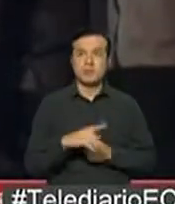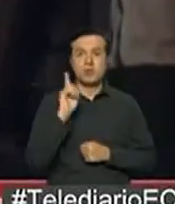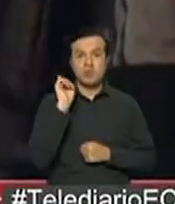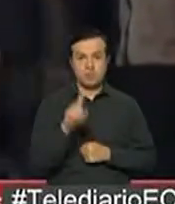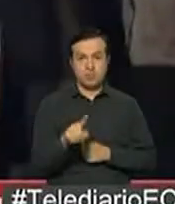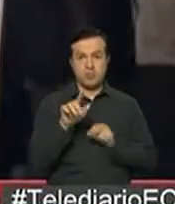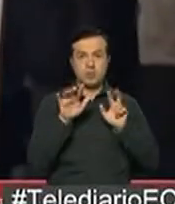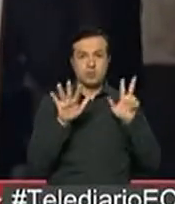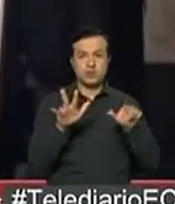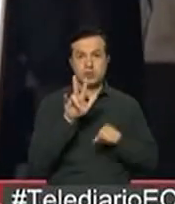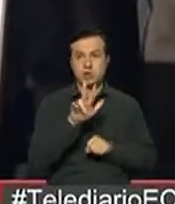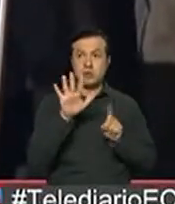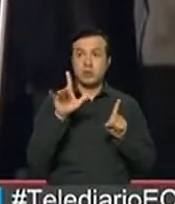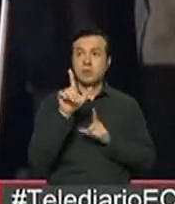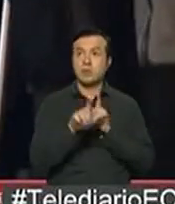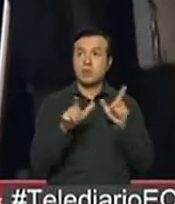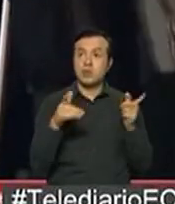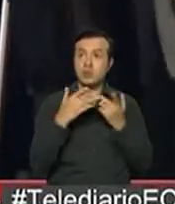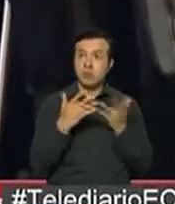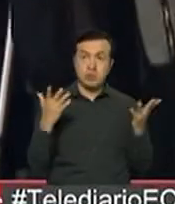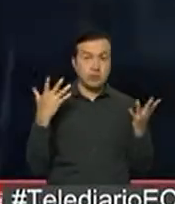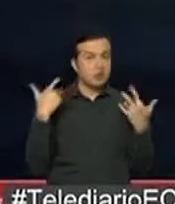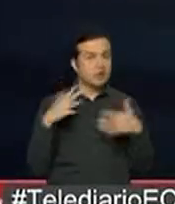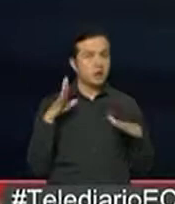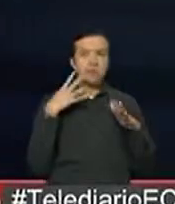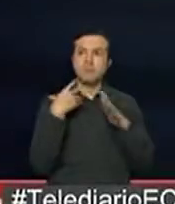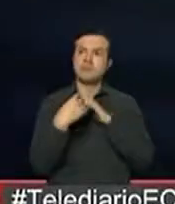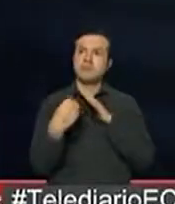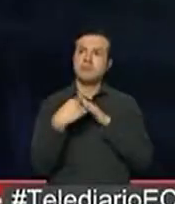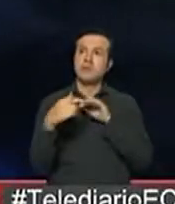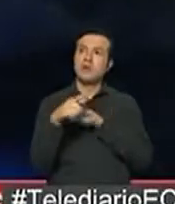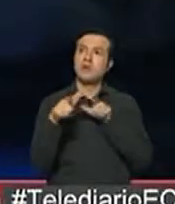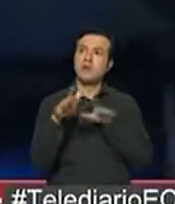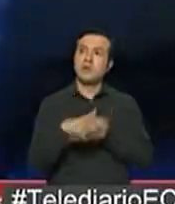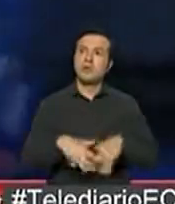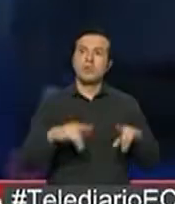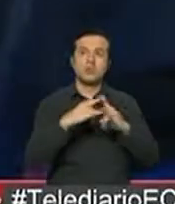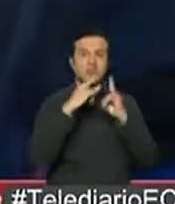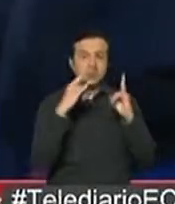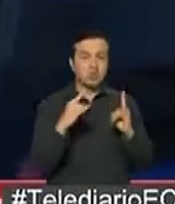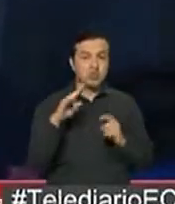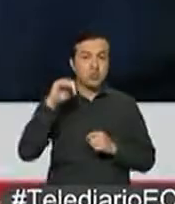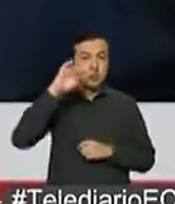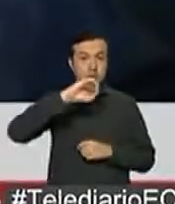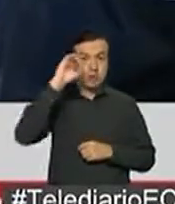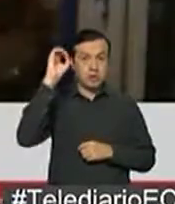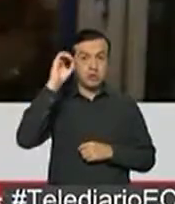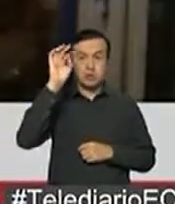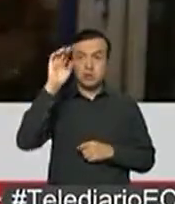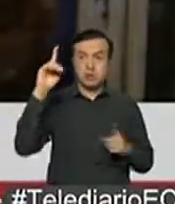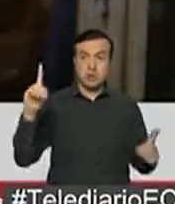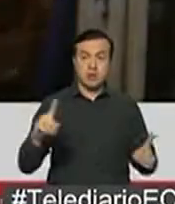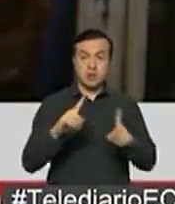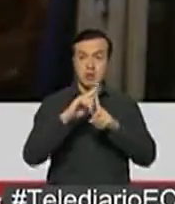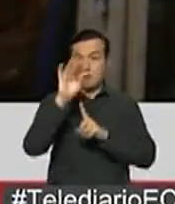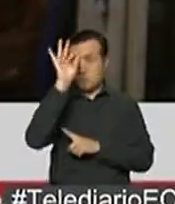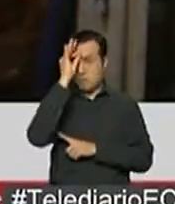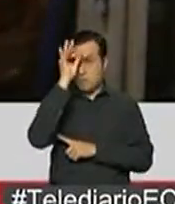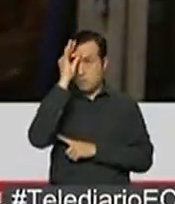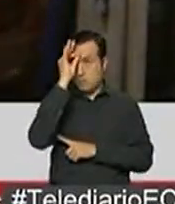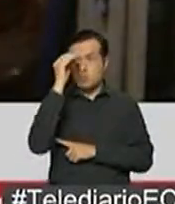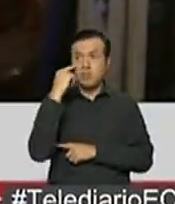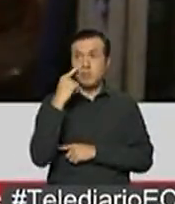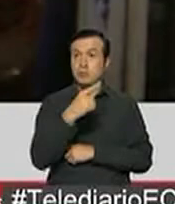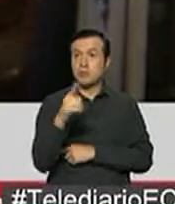1.436 inmigrantes han sido desalojados de un campamento ilegal en el noroeste de parís en puerta de